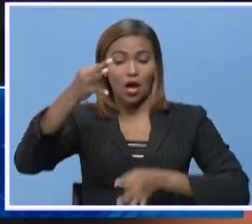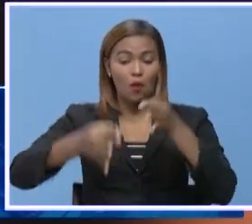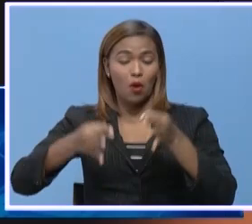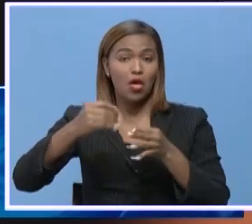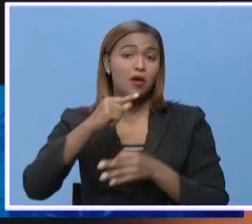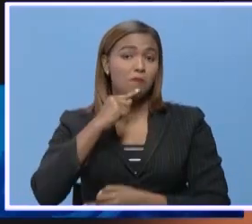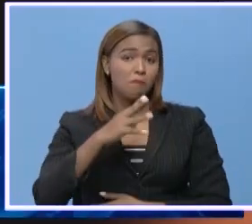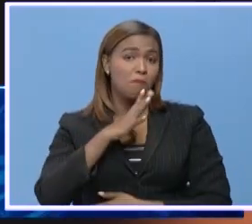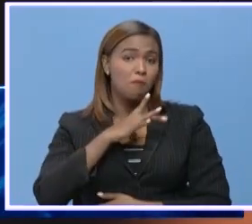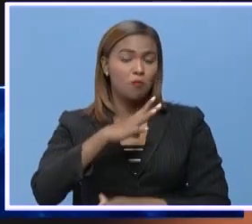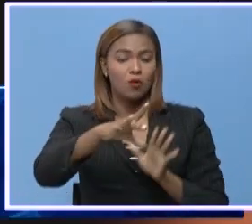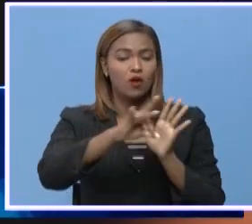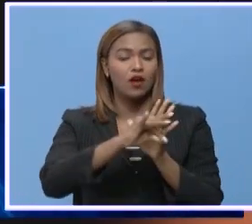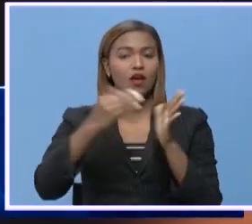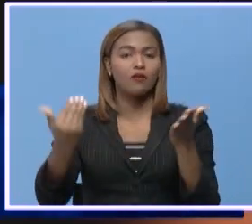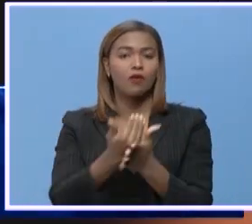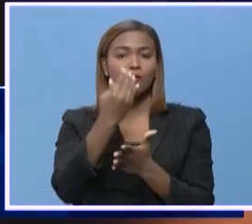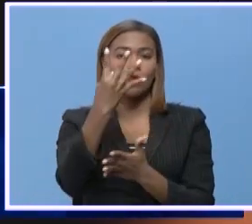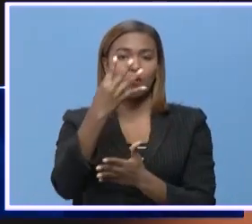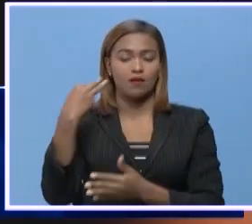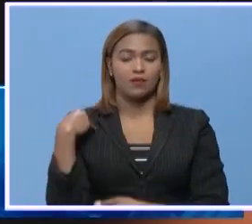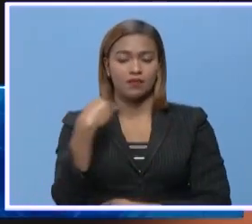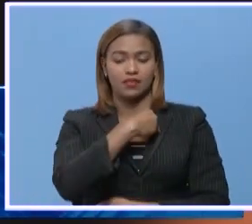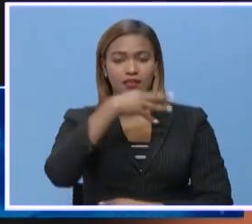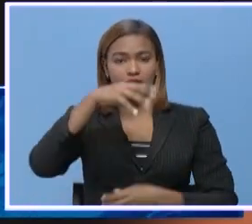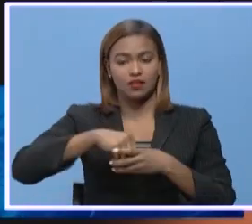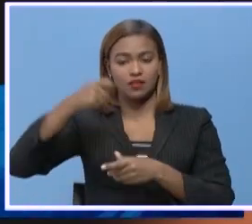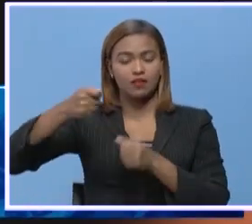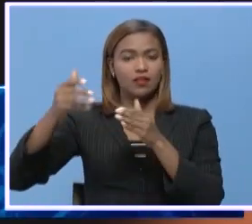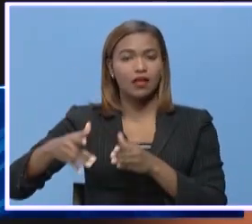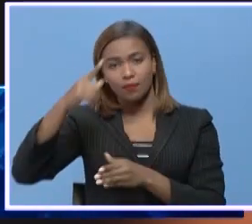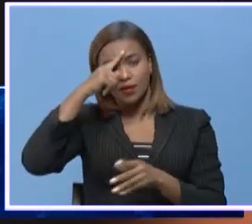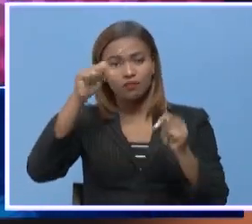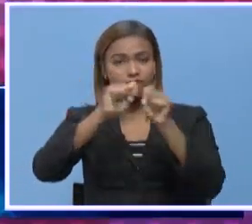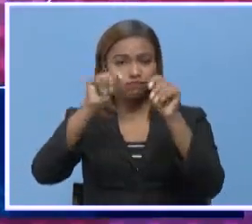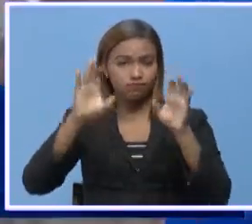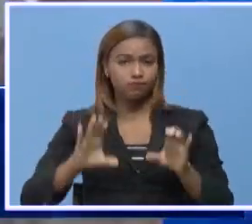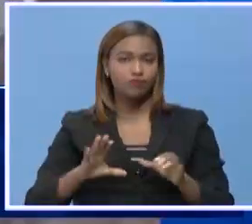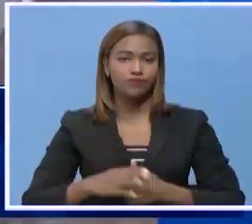Abogados favorecen escogencia de los 4 jueces para el Tribunal Constitucional.